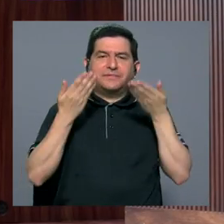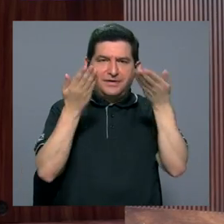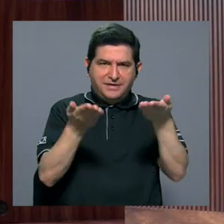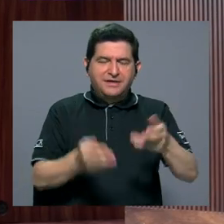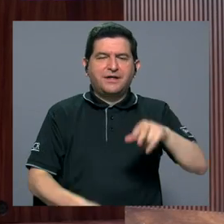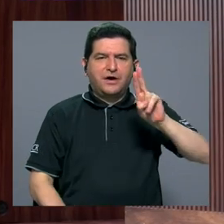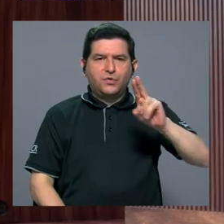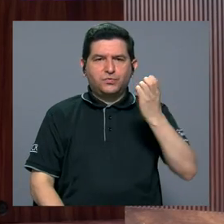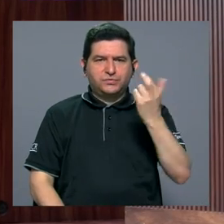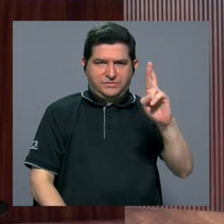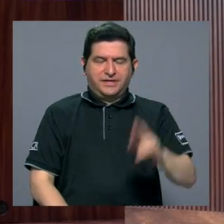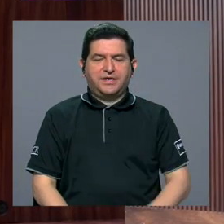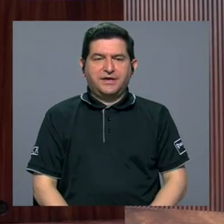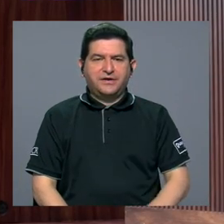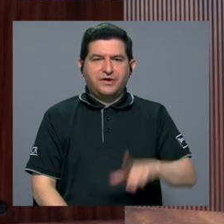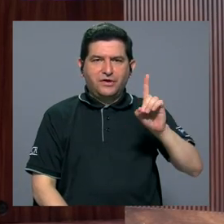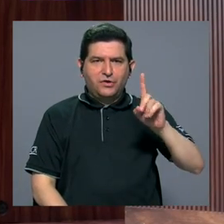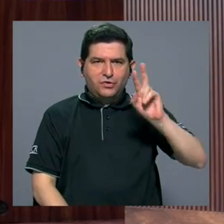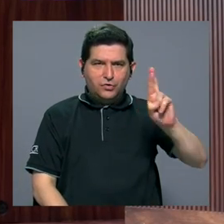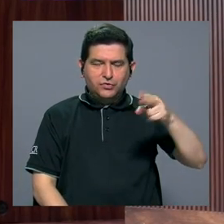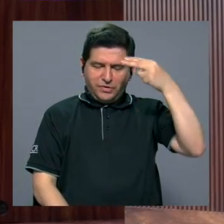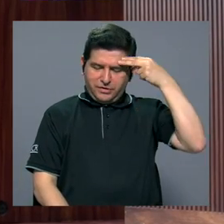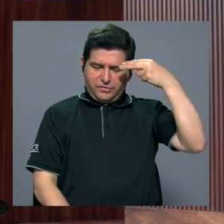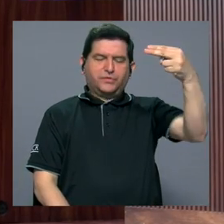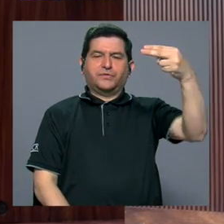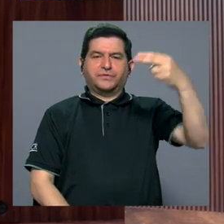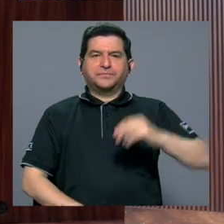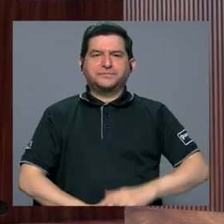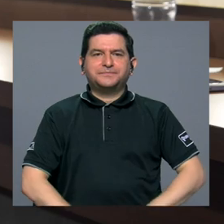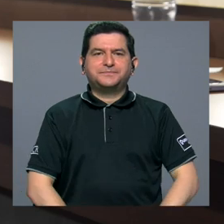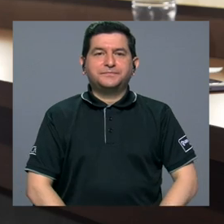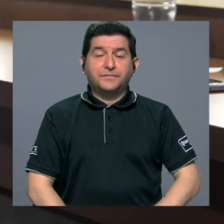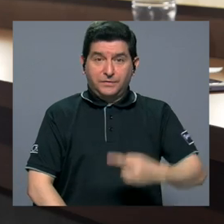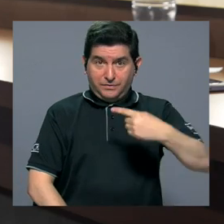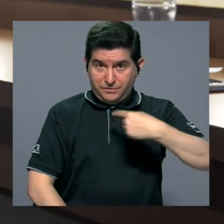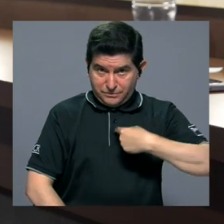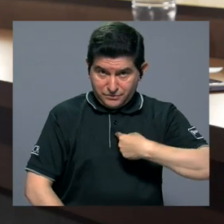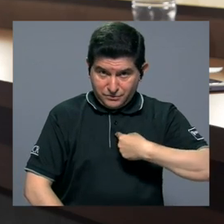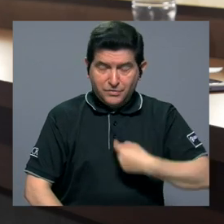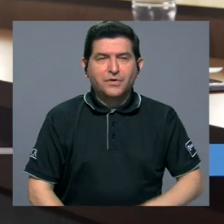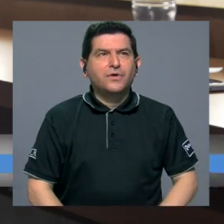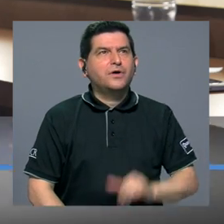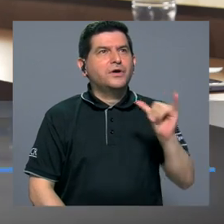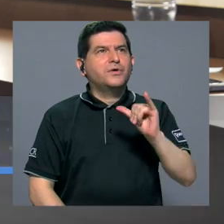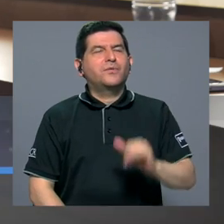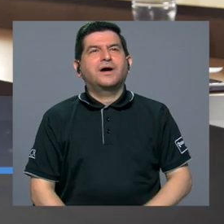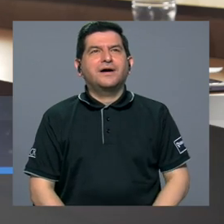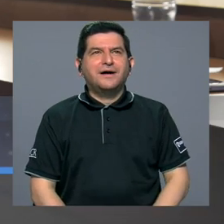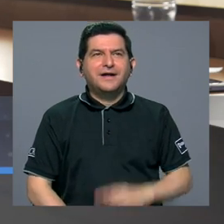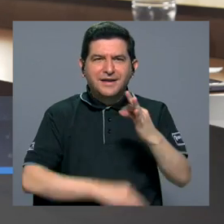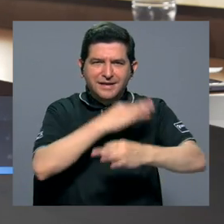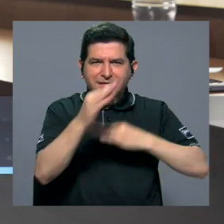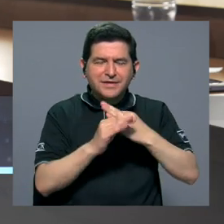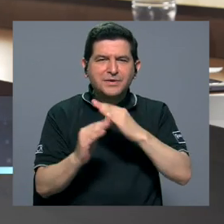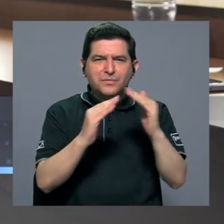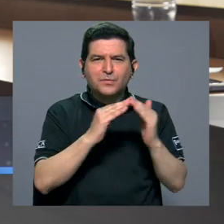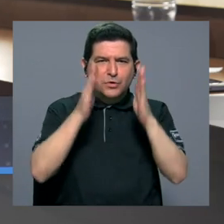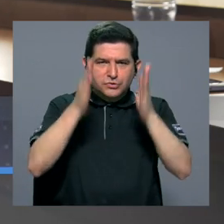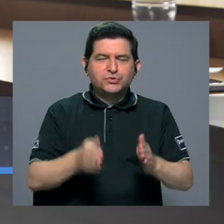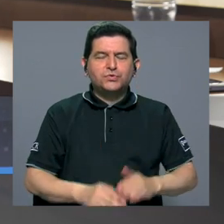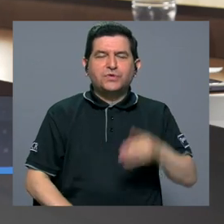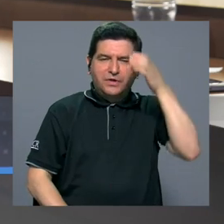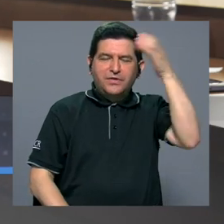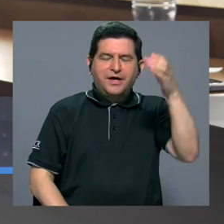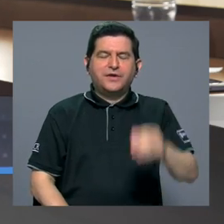otorgado por la UCR, el doctorado honoris causa. Para mí es una ciudadanía cultural la que